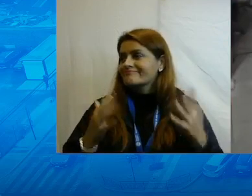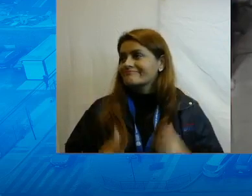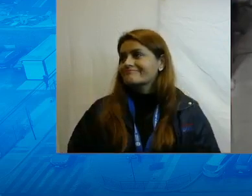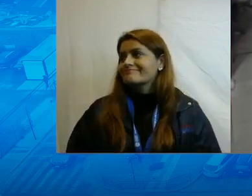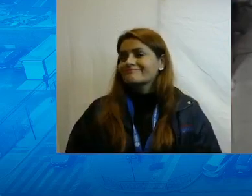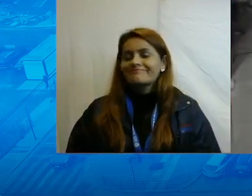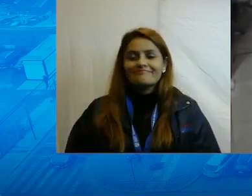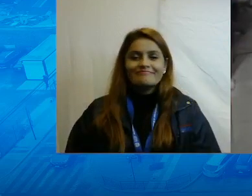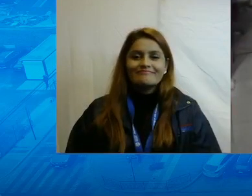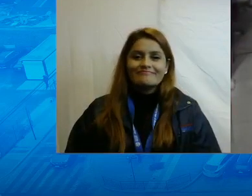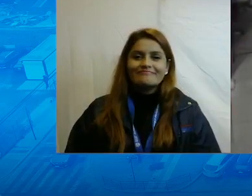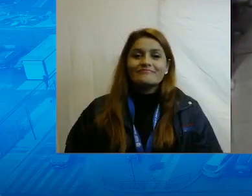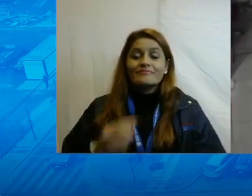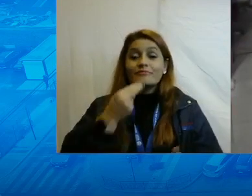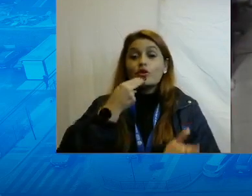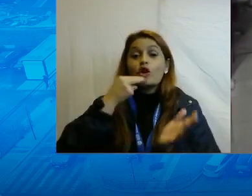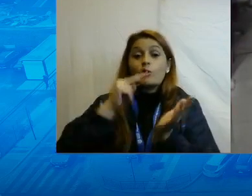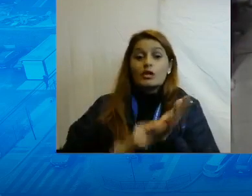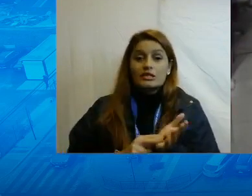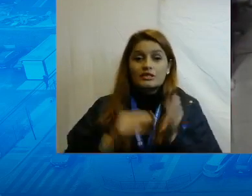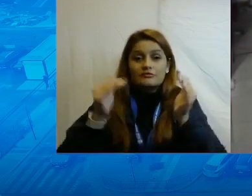Pasamos entonces a correspondencia.